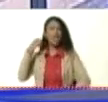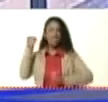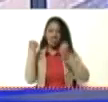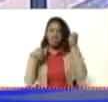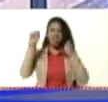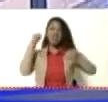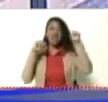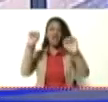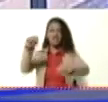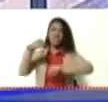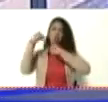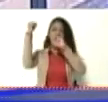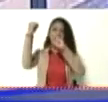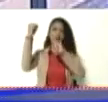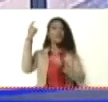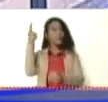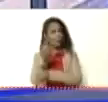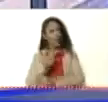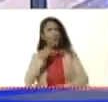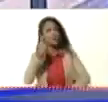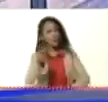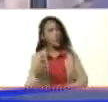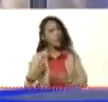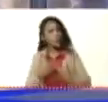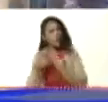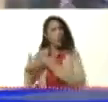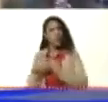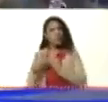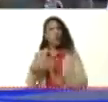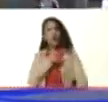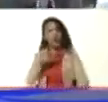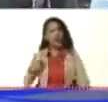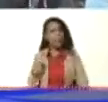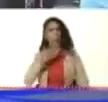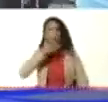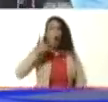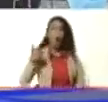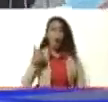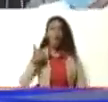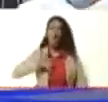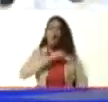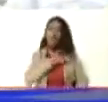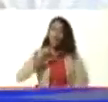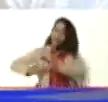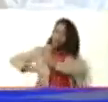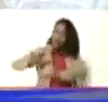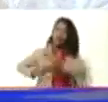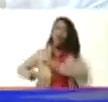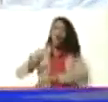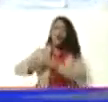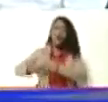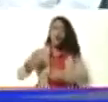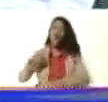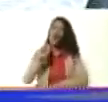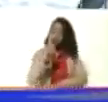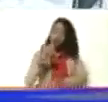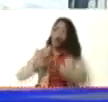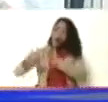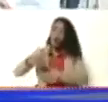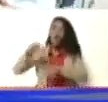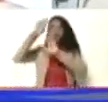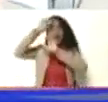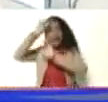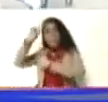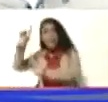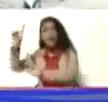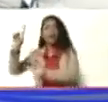rebelde y victoriosa, y debemos decirle a los Estados Unidos, queremos mejorar nuestras relaciones en una relación de